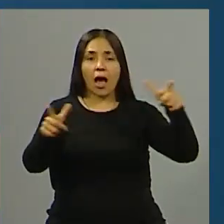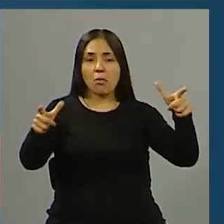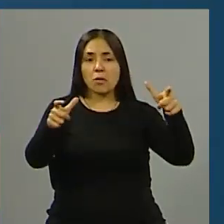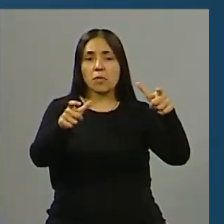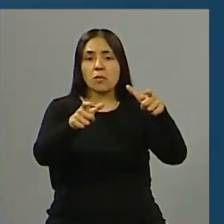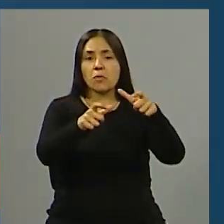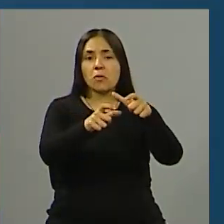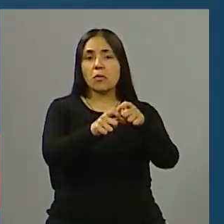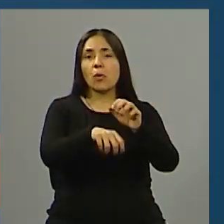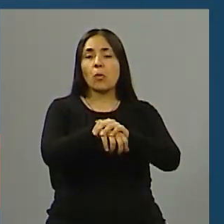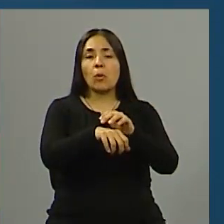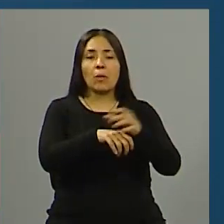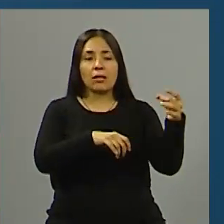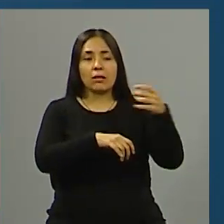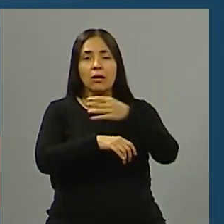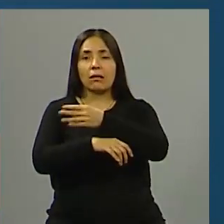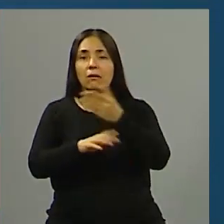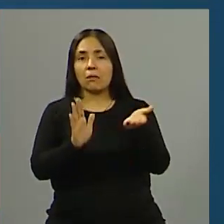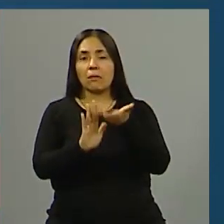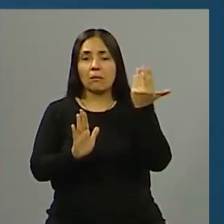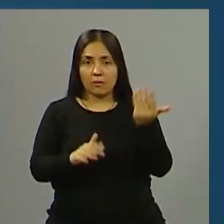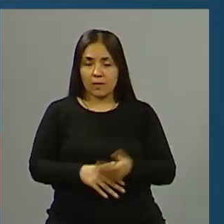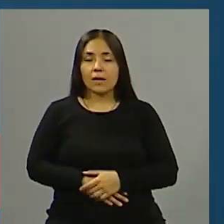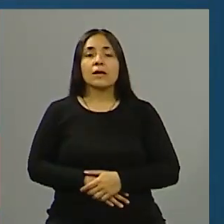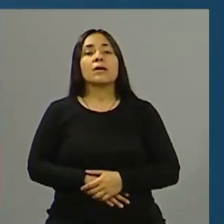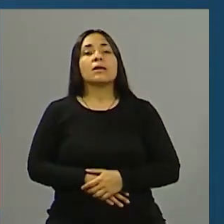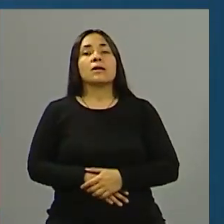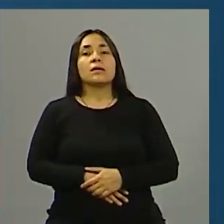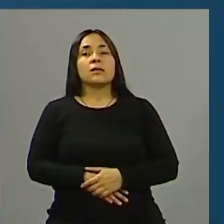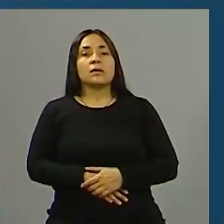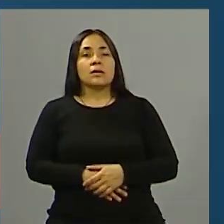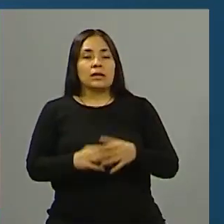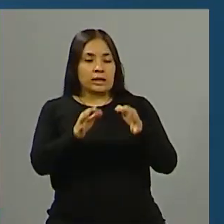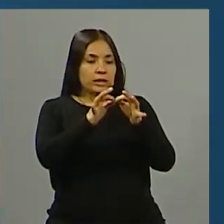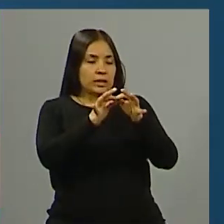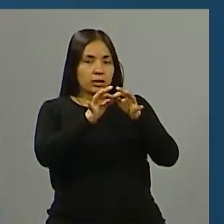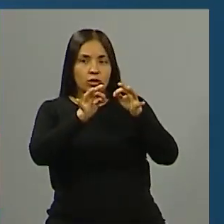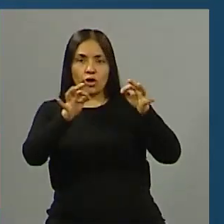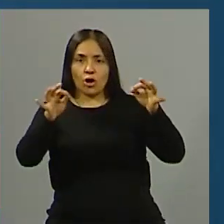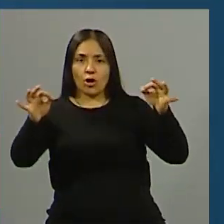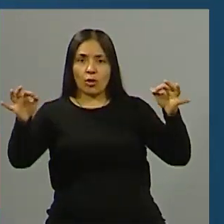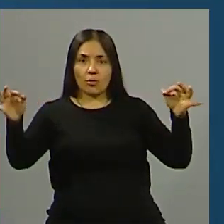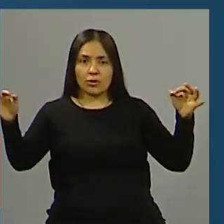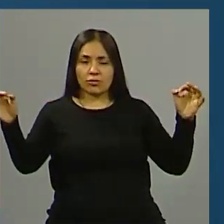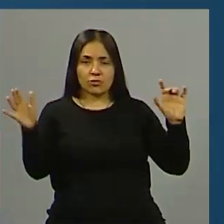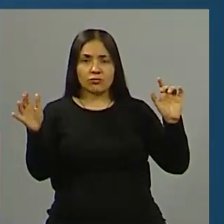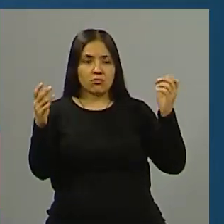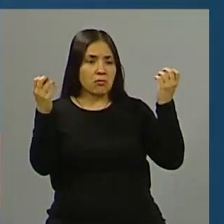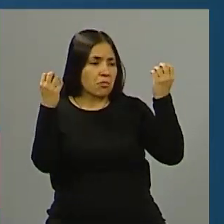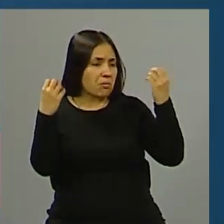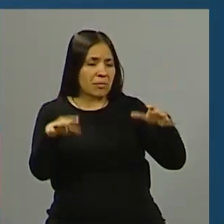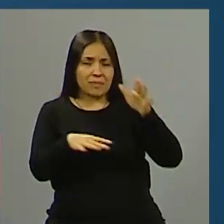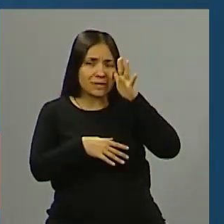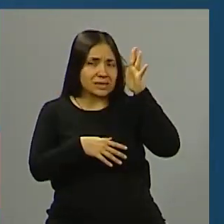¿no? Y con esto que también usted hacía referencia de cuánto se perdió, ¿no? De kilómetros de vías en la Argentina, y es un